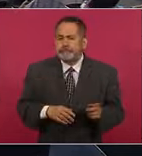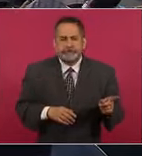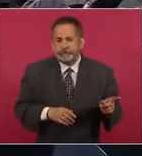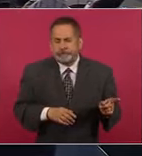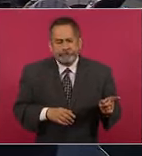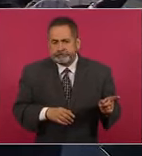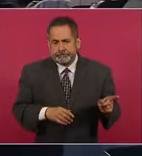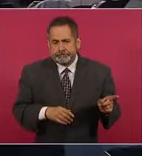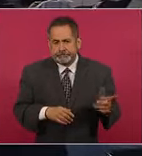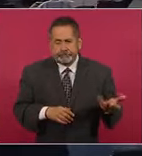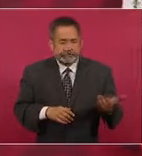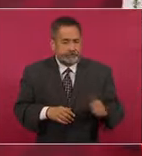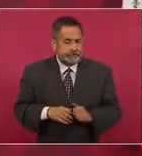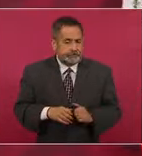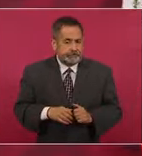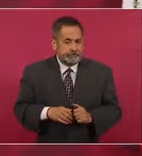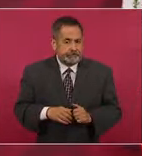en su momento